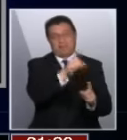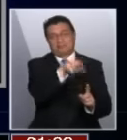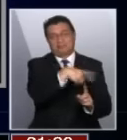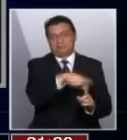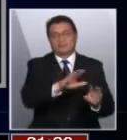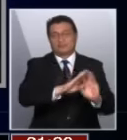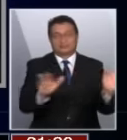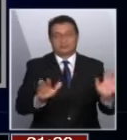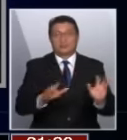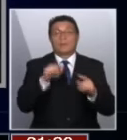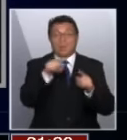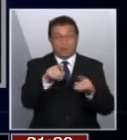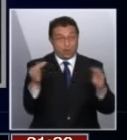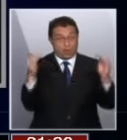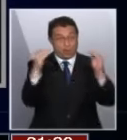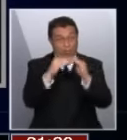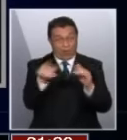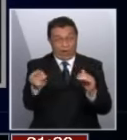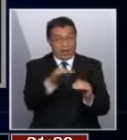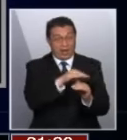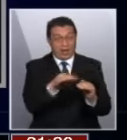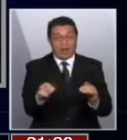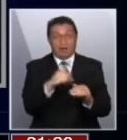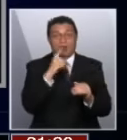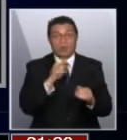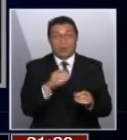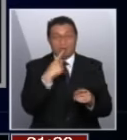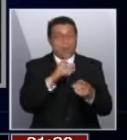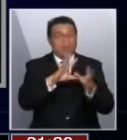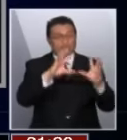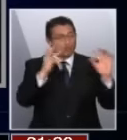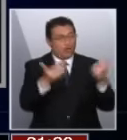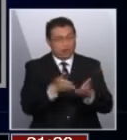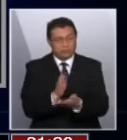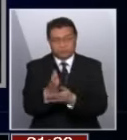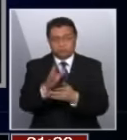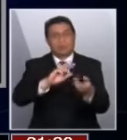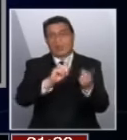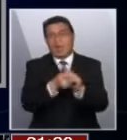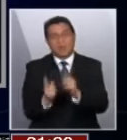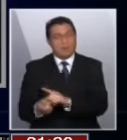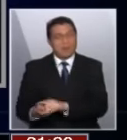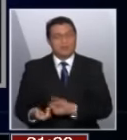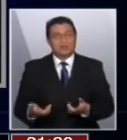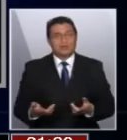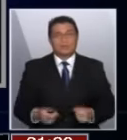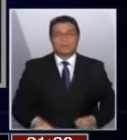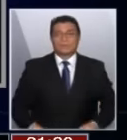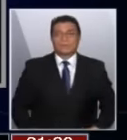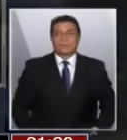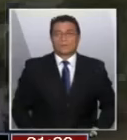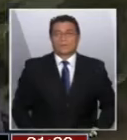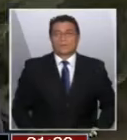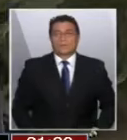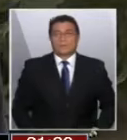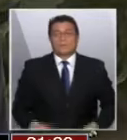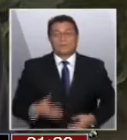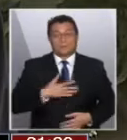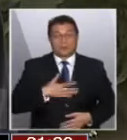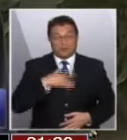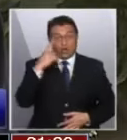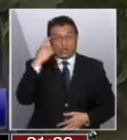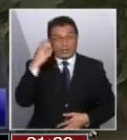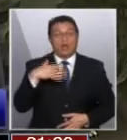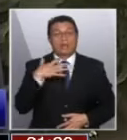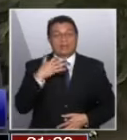al gobierno usted coincide con eso sobre todo con esta parte como de desmantelar lo que se ha avanzado yo creo que lo que hay que